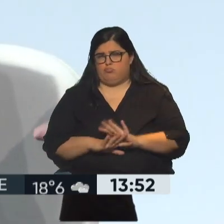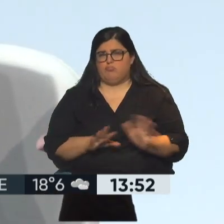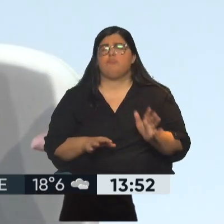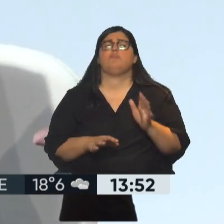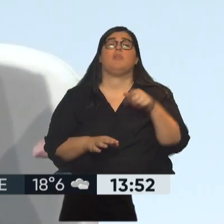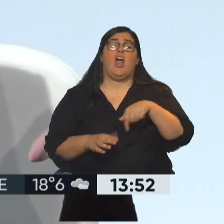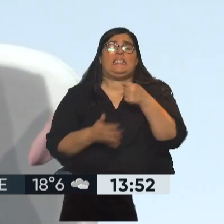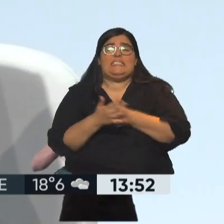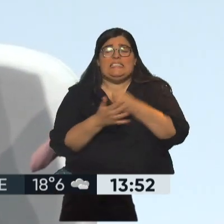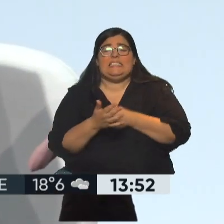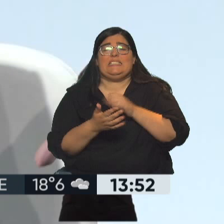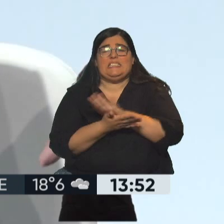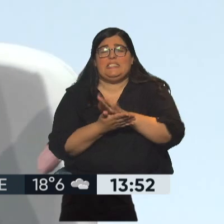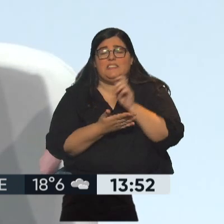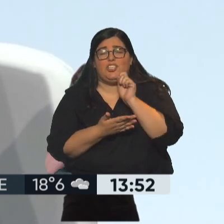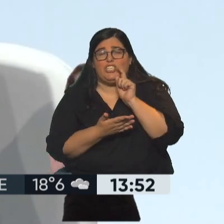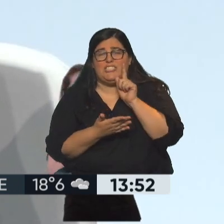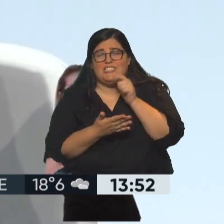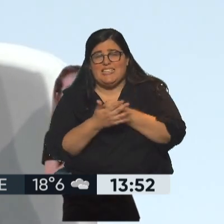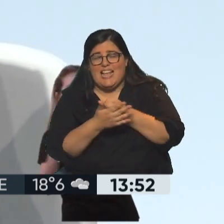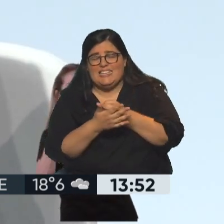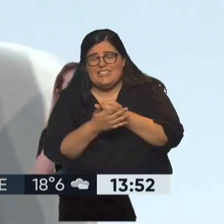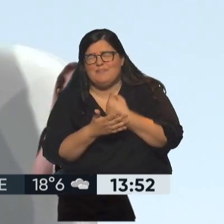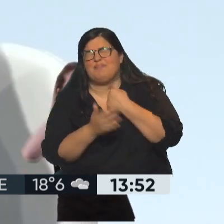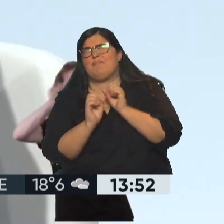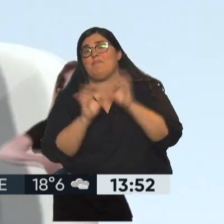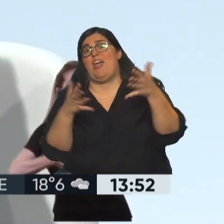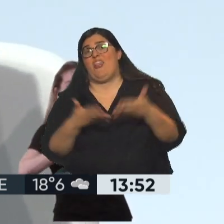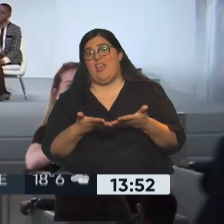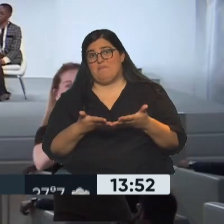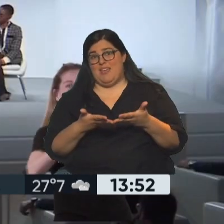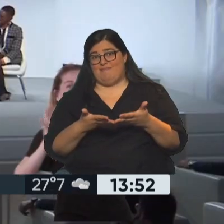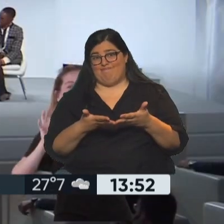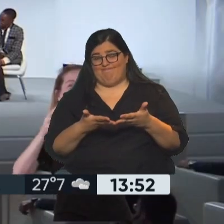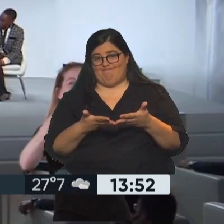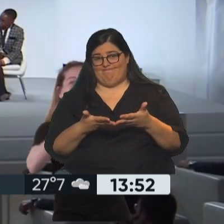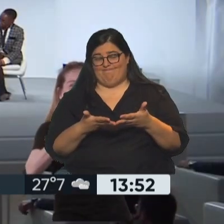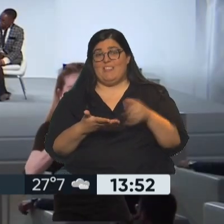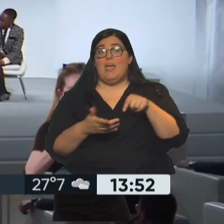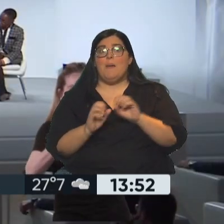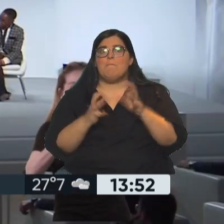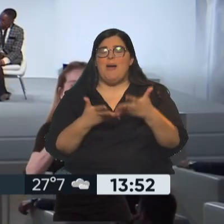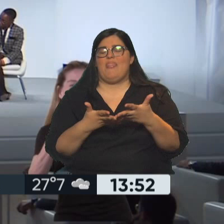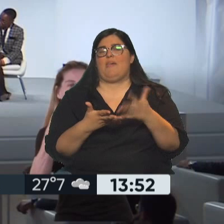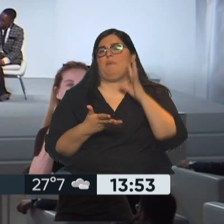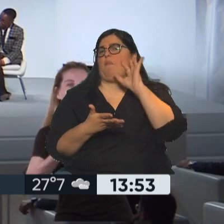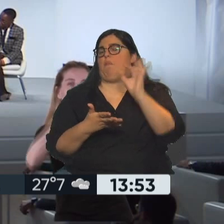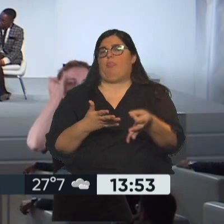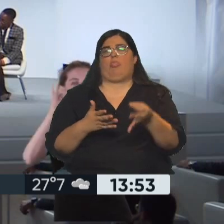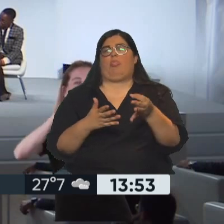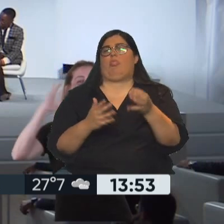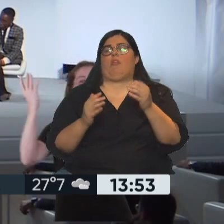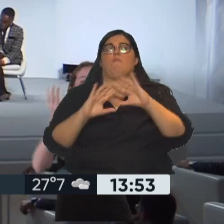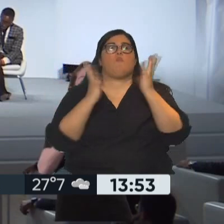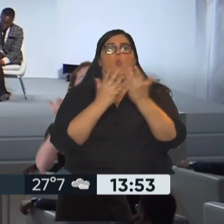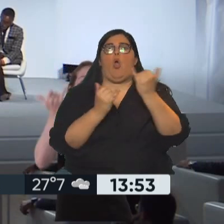tratando de salir de ese problema aparece una pandemia que ha dejado al descubierto toda la iniquidad que en el mundo se vive